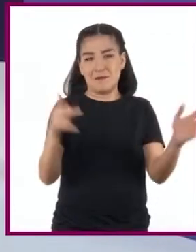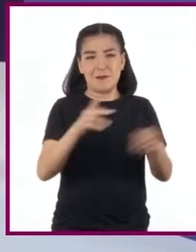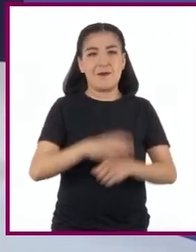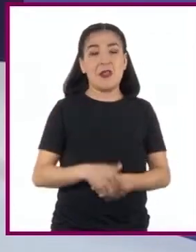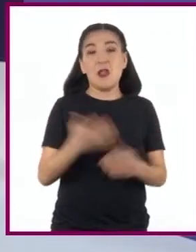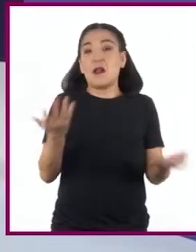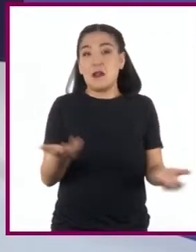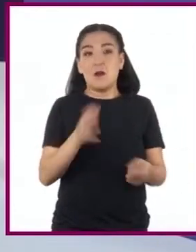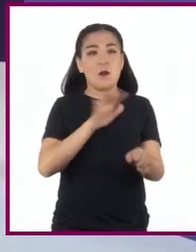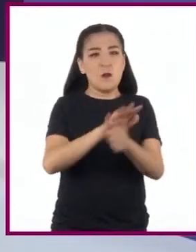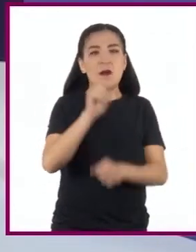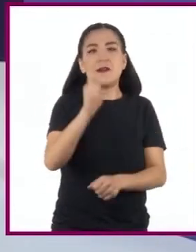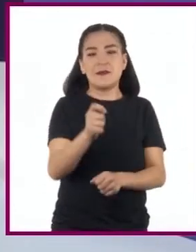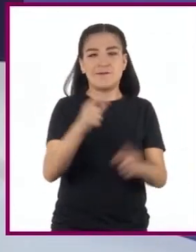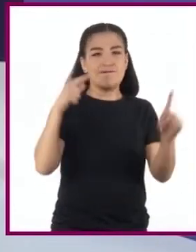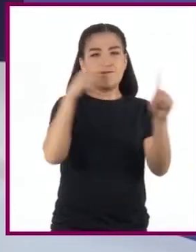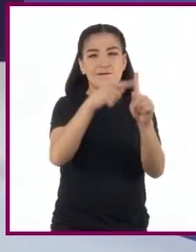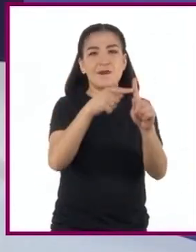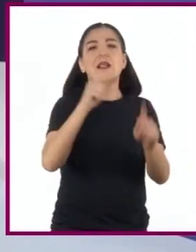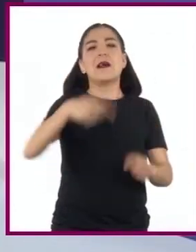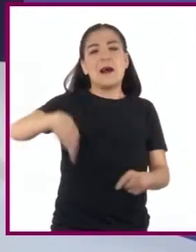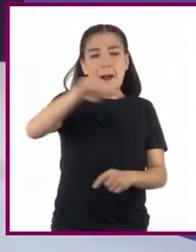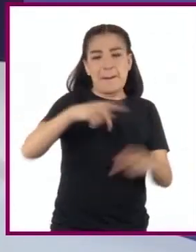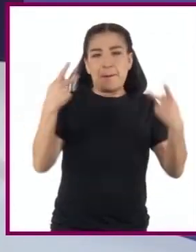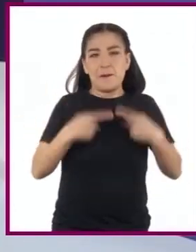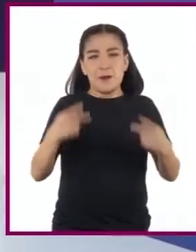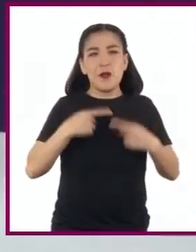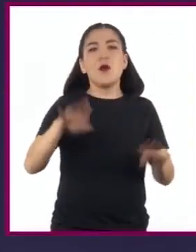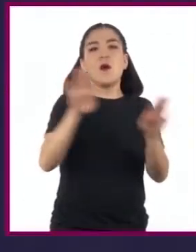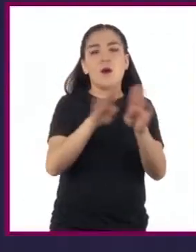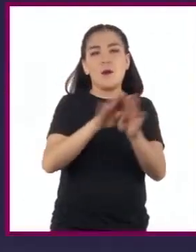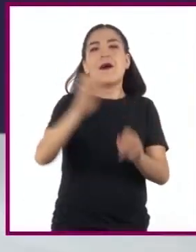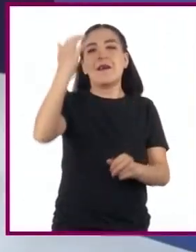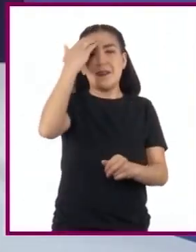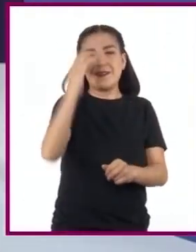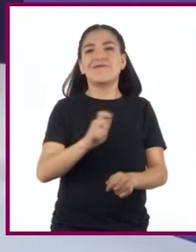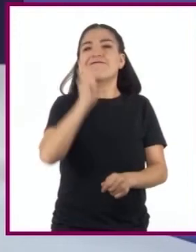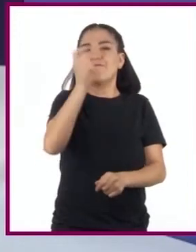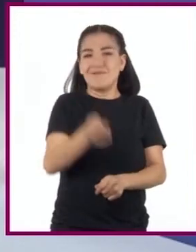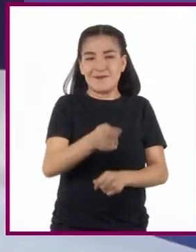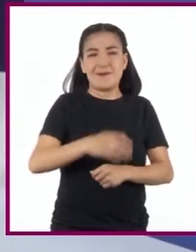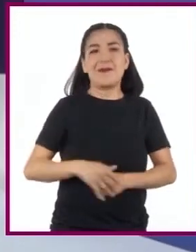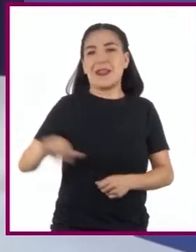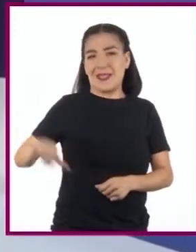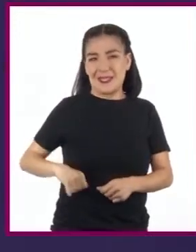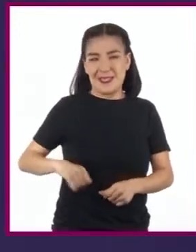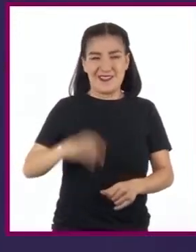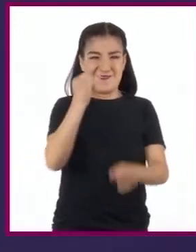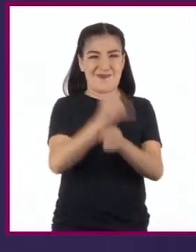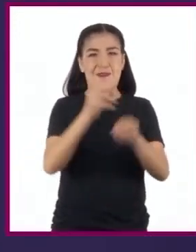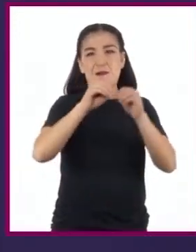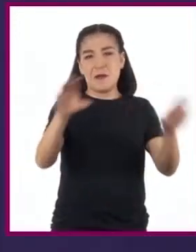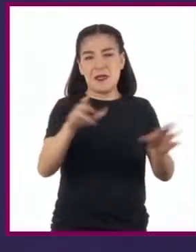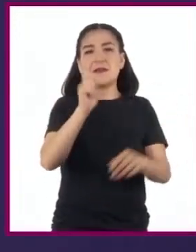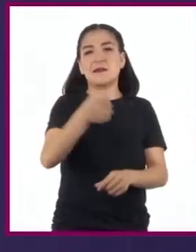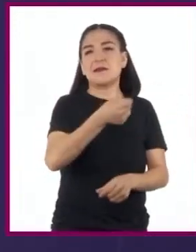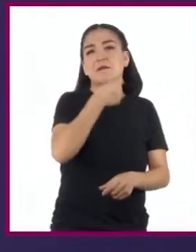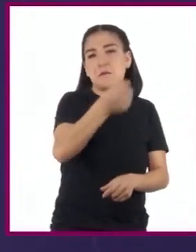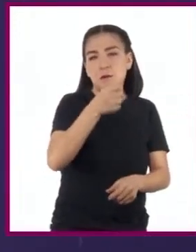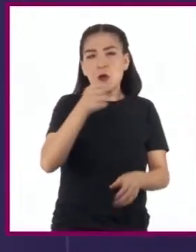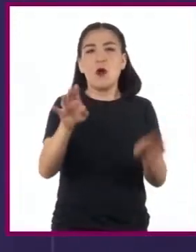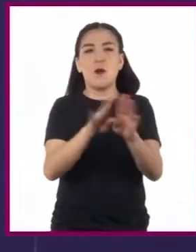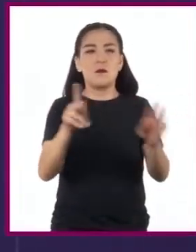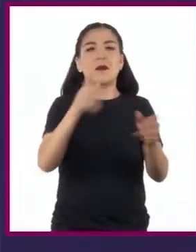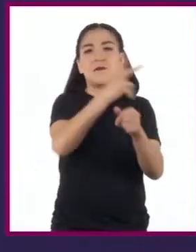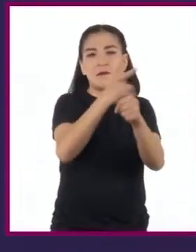el cual tiene como objetivo dar a conocer los hechos de interés. La información periodística